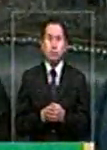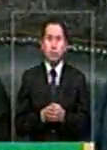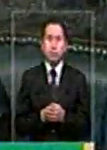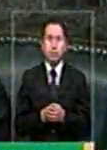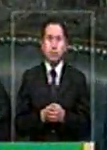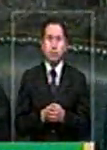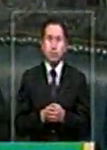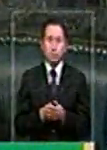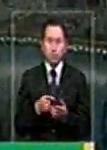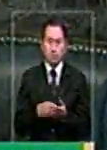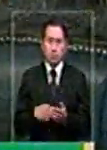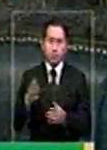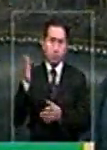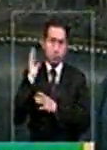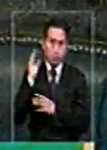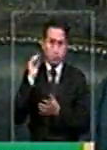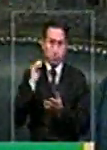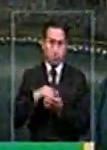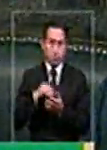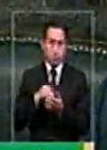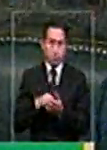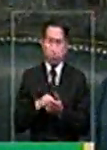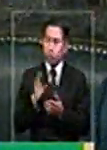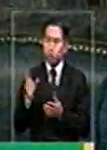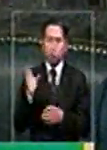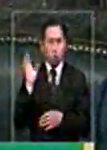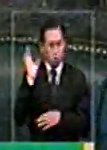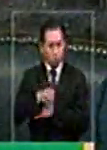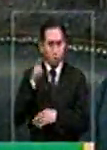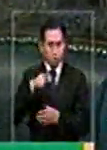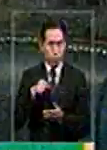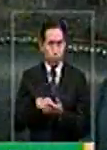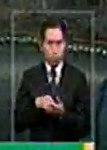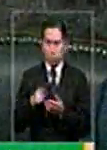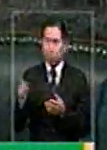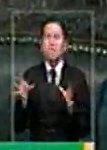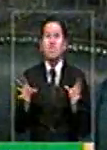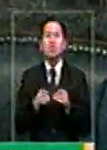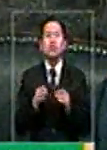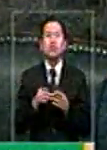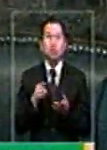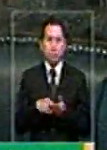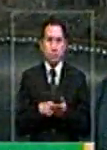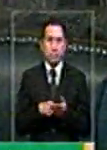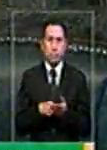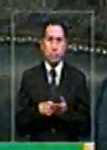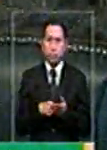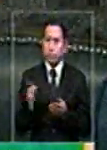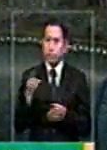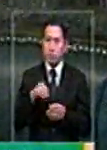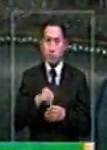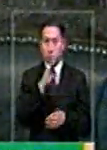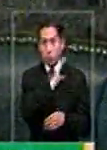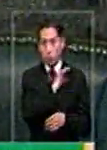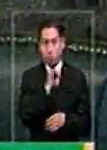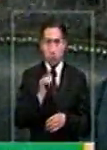de sus intervenciones que tenían que ser obligadas en una sesión en el Consejo,